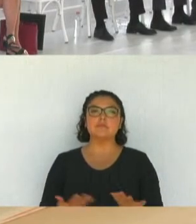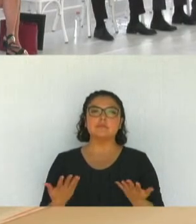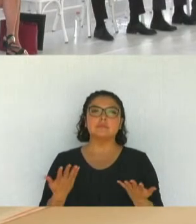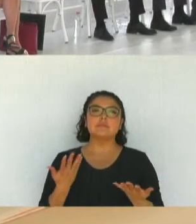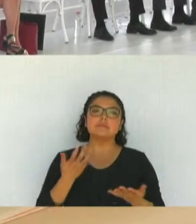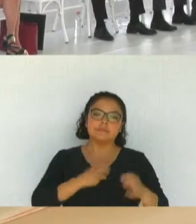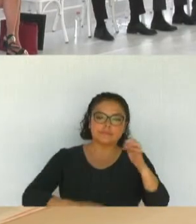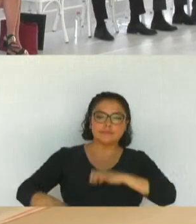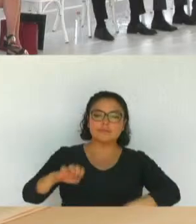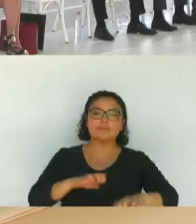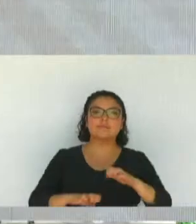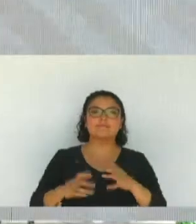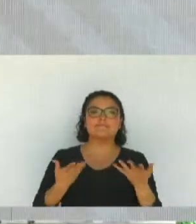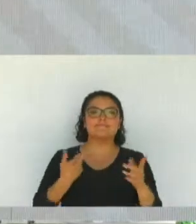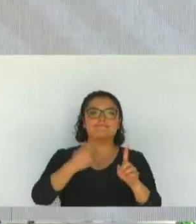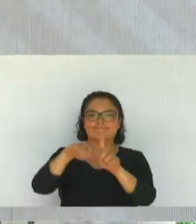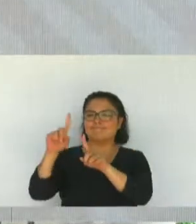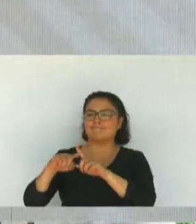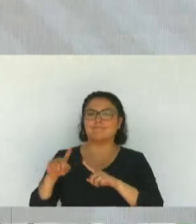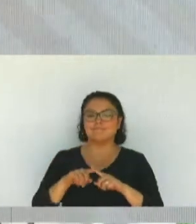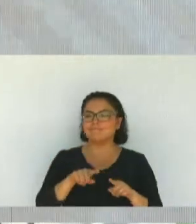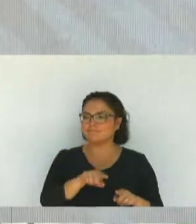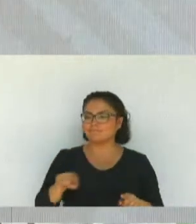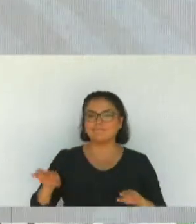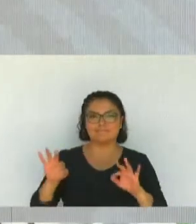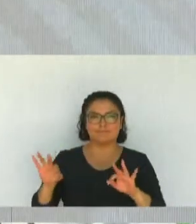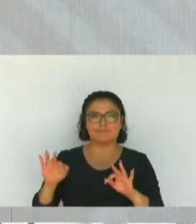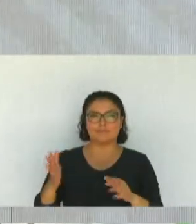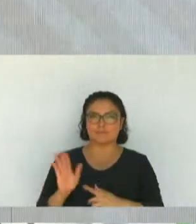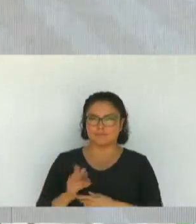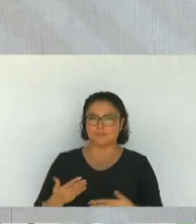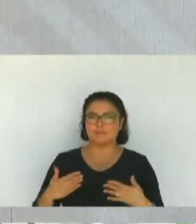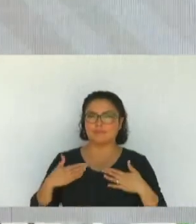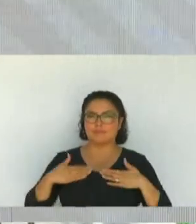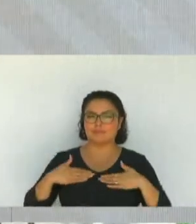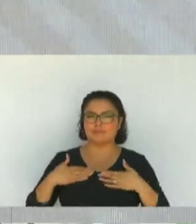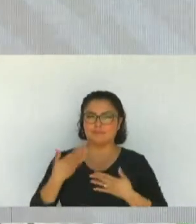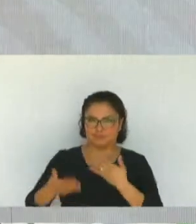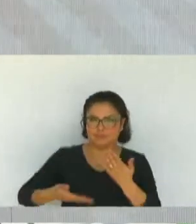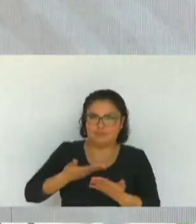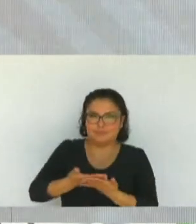empresas solamente del sector. Y un dato que les quiero dar,